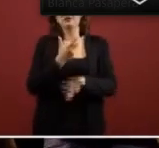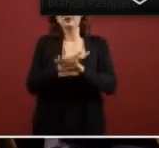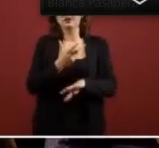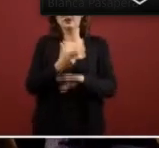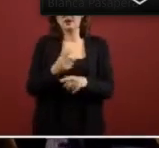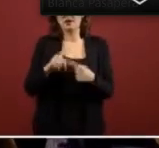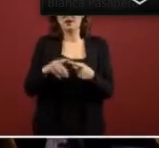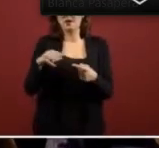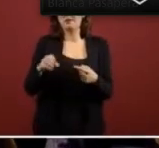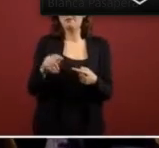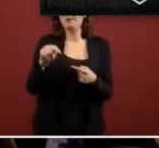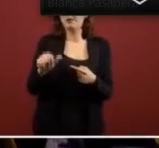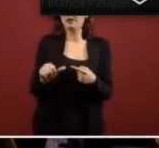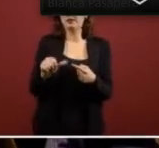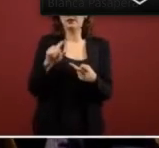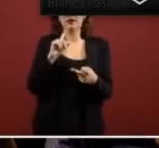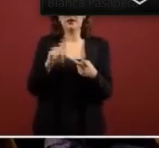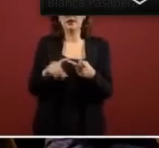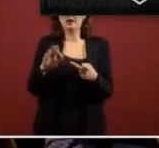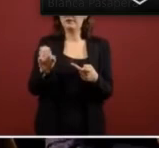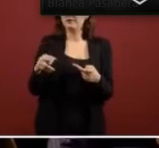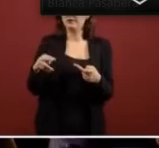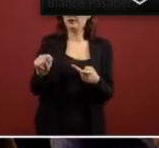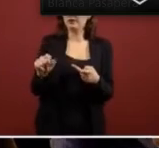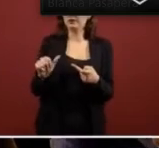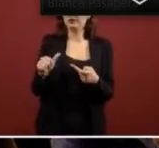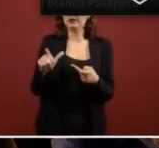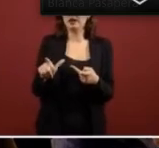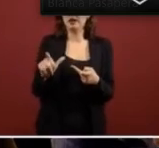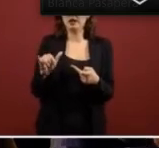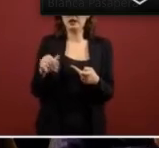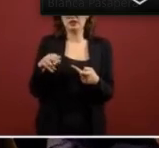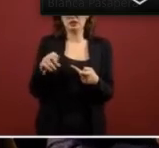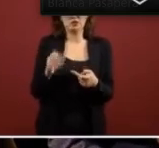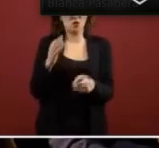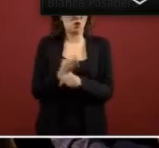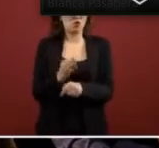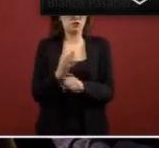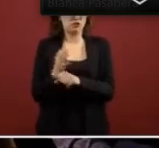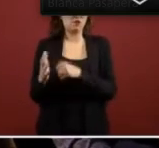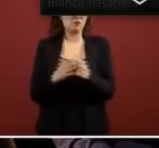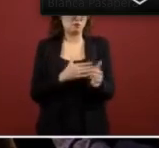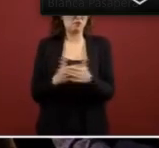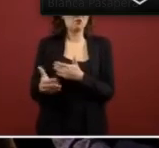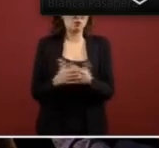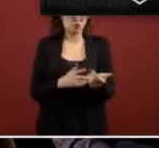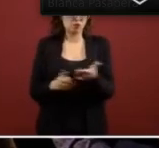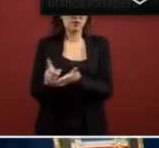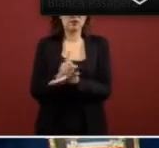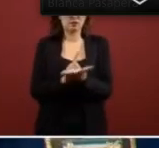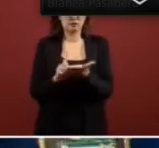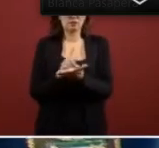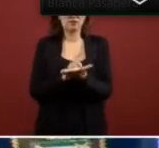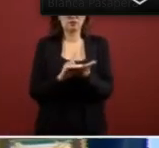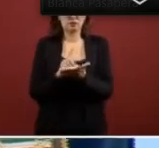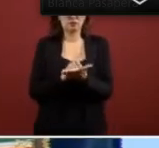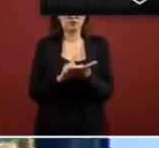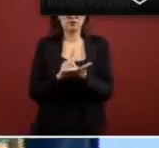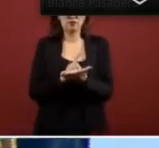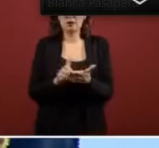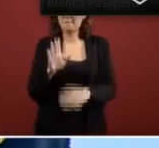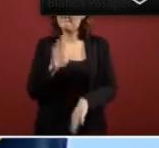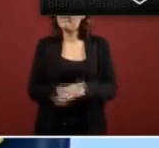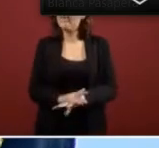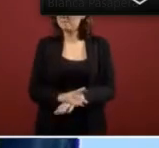y fentanilo. El fentanilo es la droga que actualmente está causando mayores